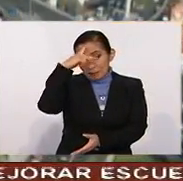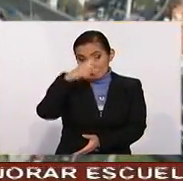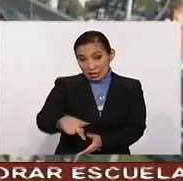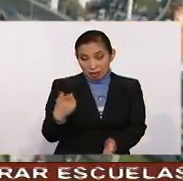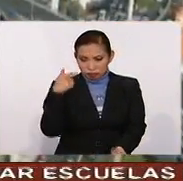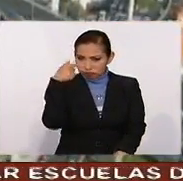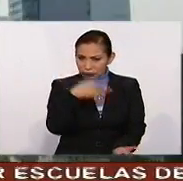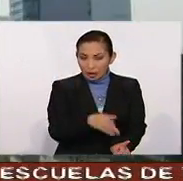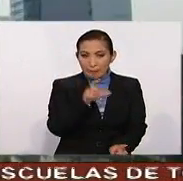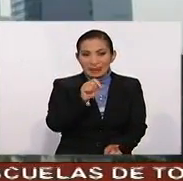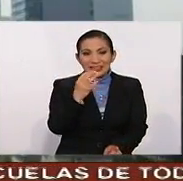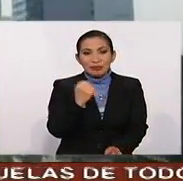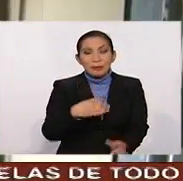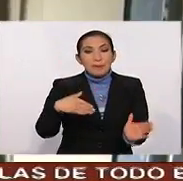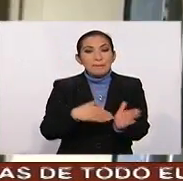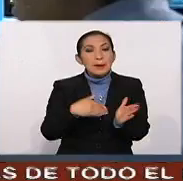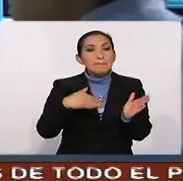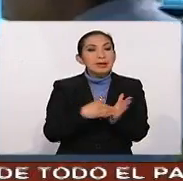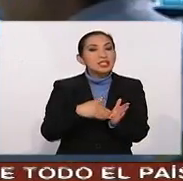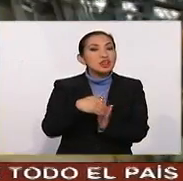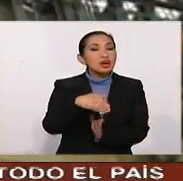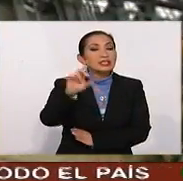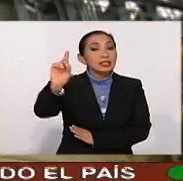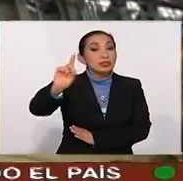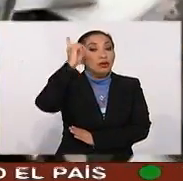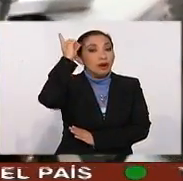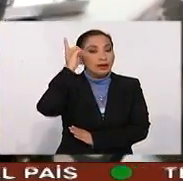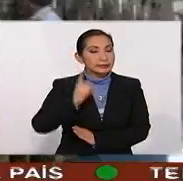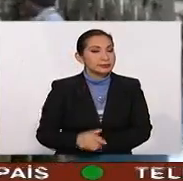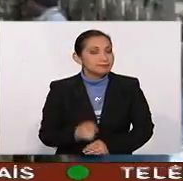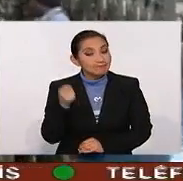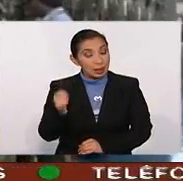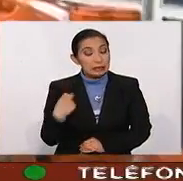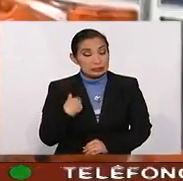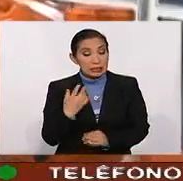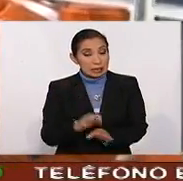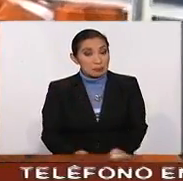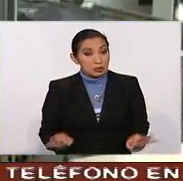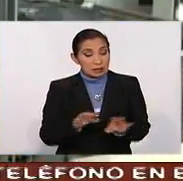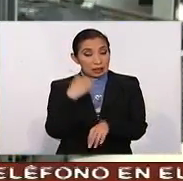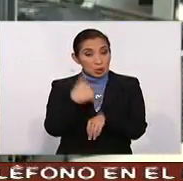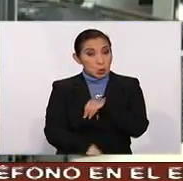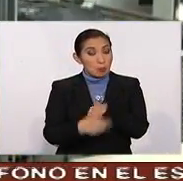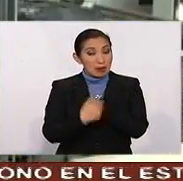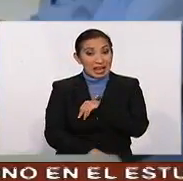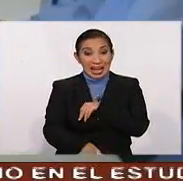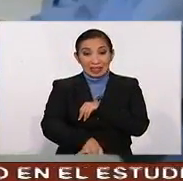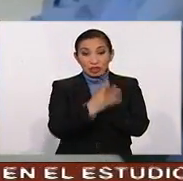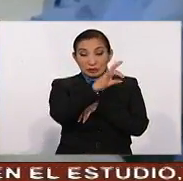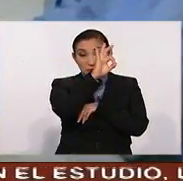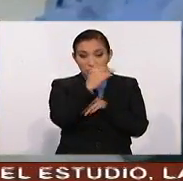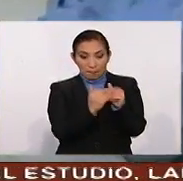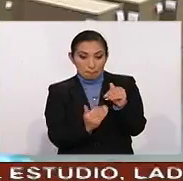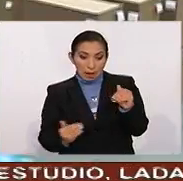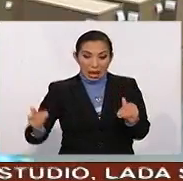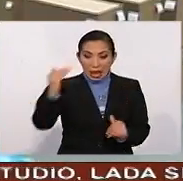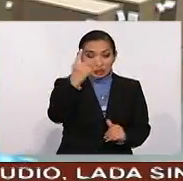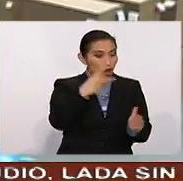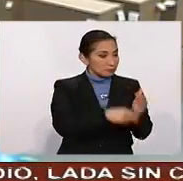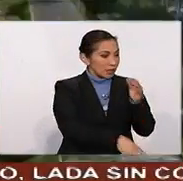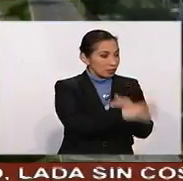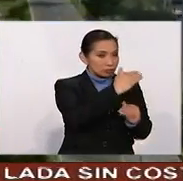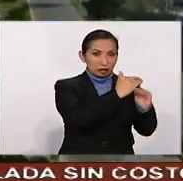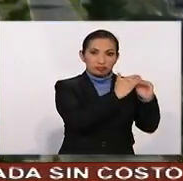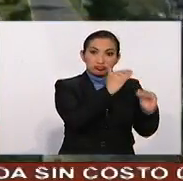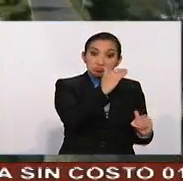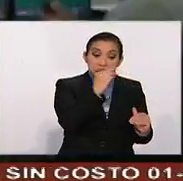de 29,000 millones de dólares. Esta es una cifra importante, cifra 14% mayor a la del